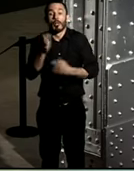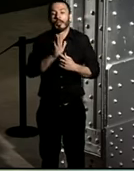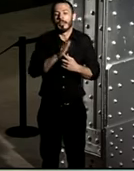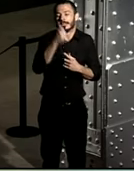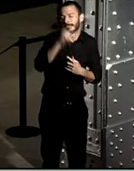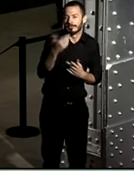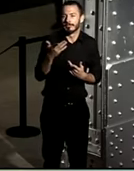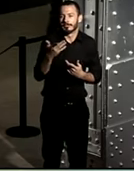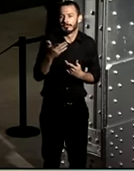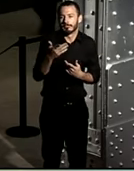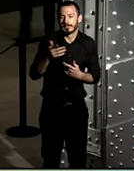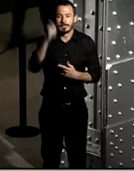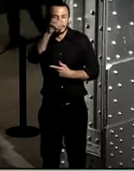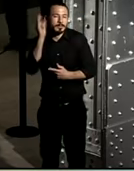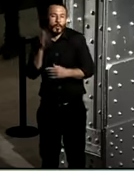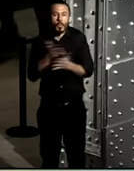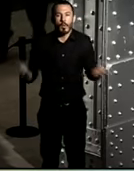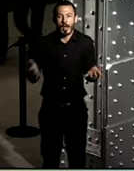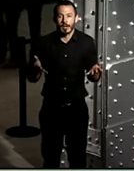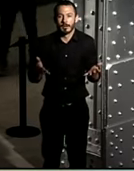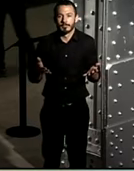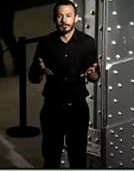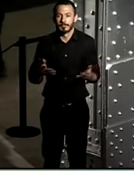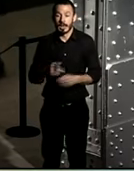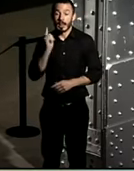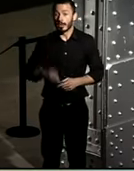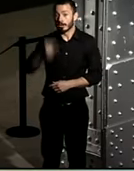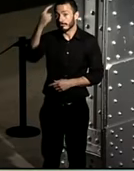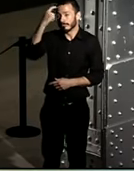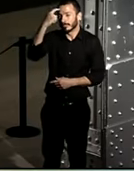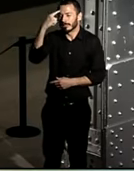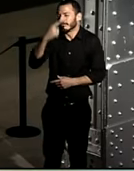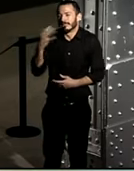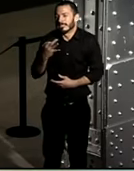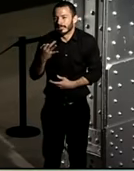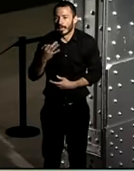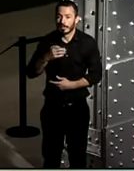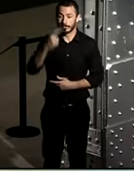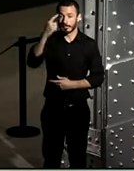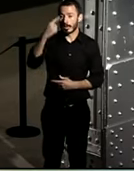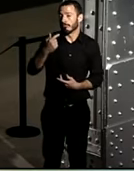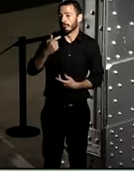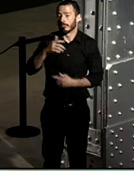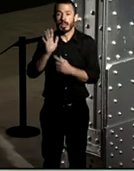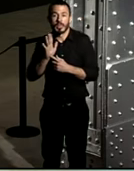cine. ¿Qué hay en la cabeza del director? ¿La directora o el director? ¿El cine tiene género?